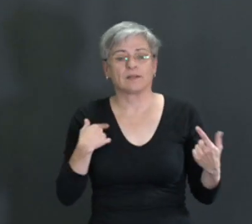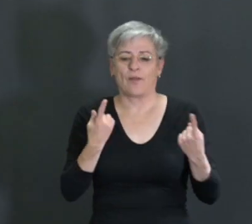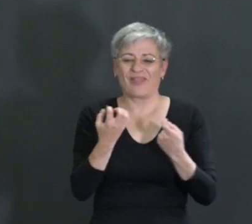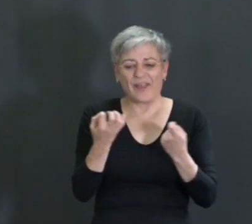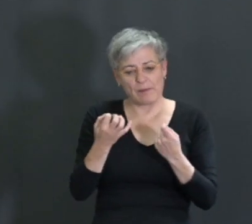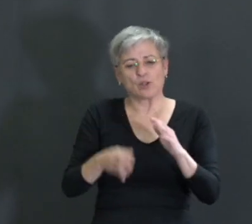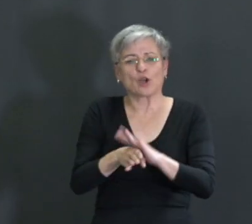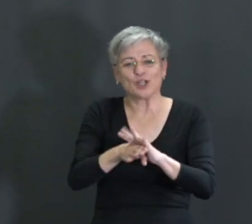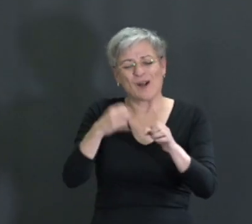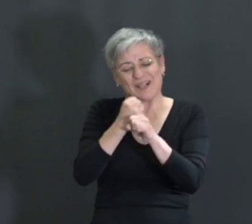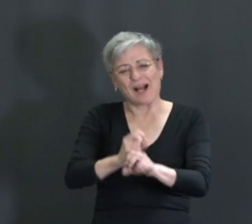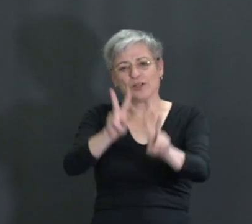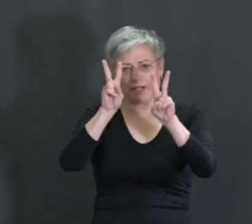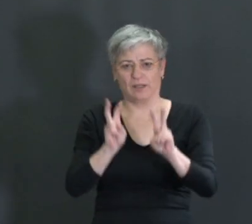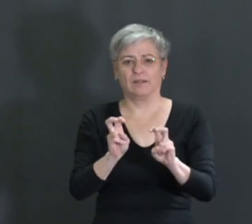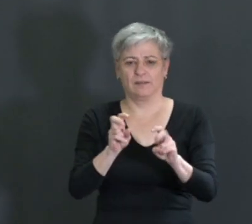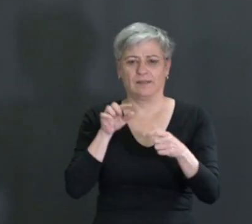trabajando en esto, ¿no?